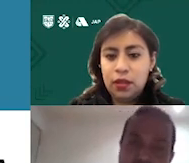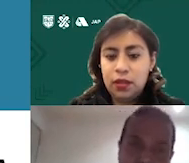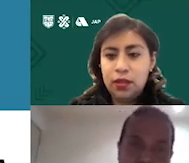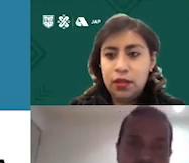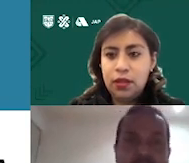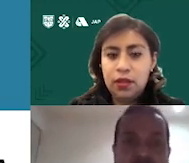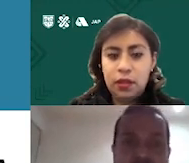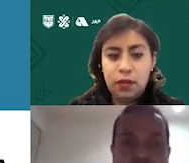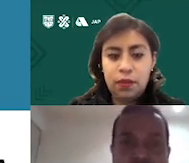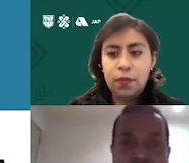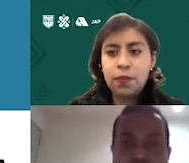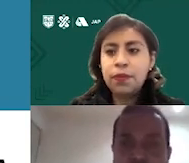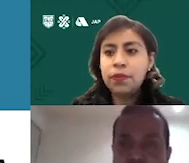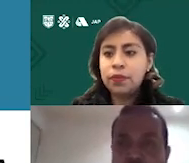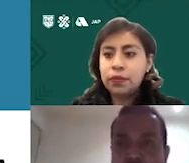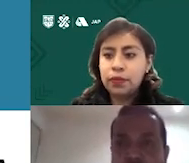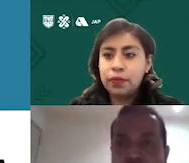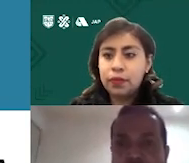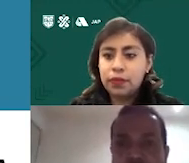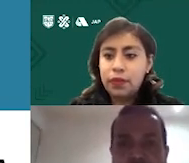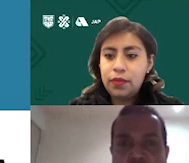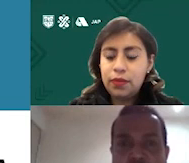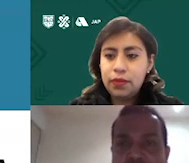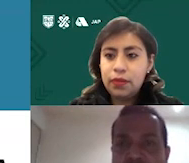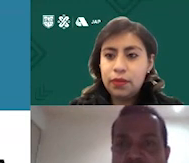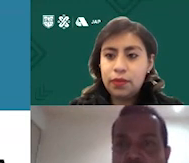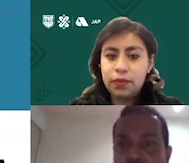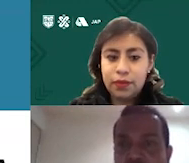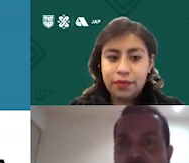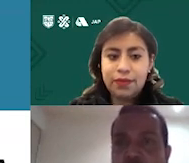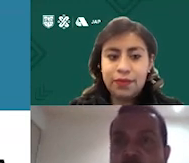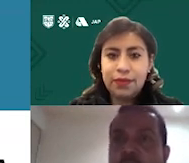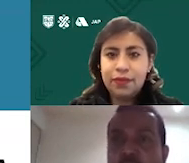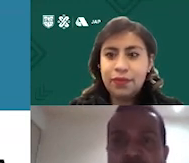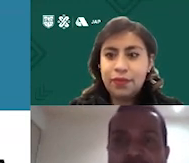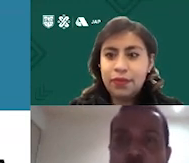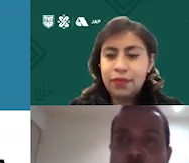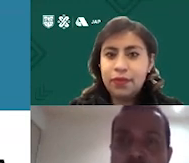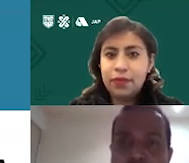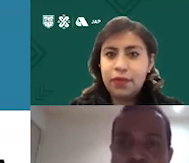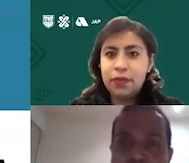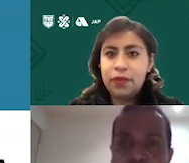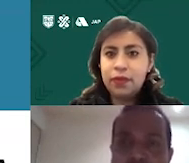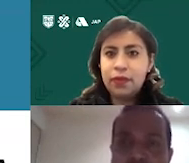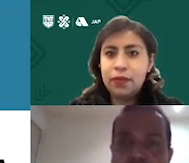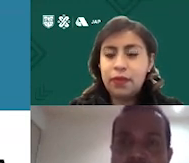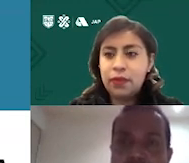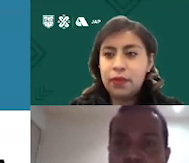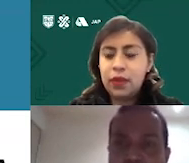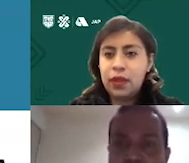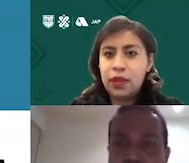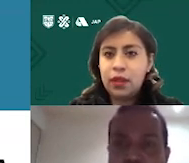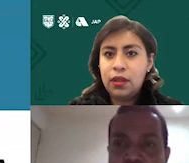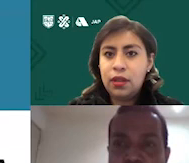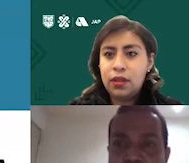y al inicio de la siguiente sesión lo vamos a éste lo vamos aclarando de acuerdo no se les olviden sus actividades